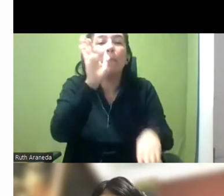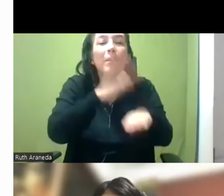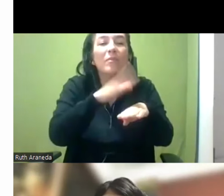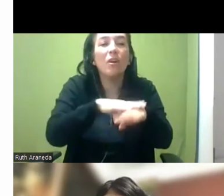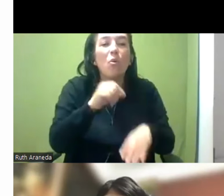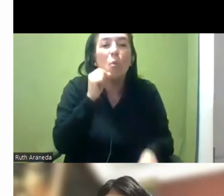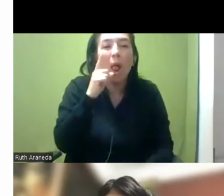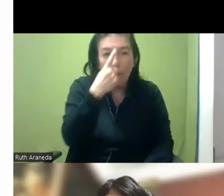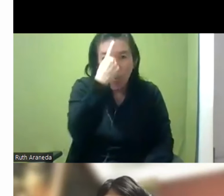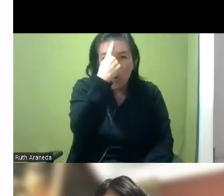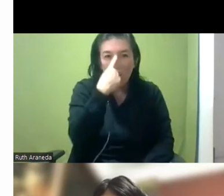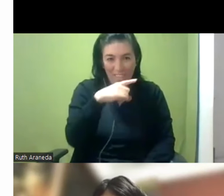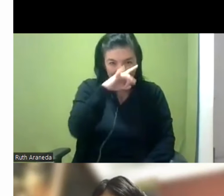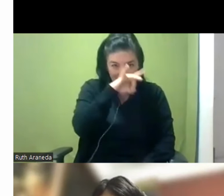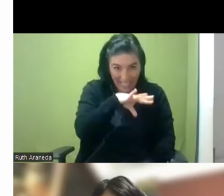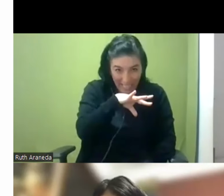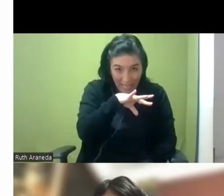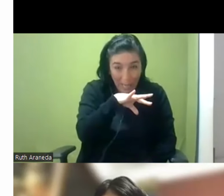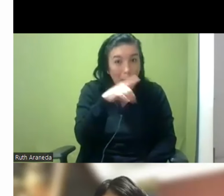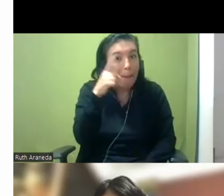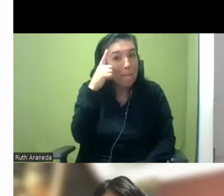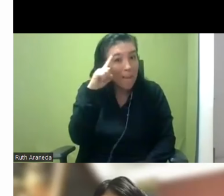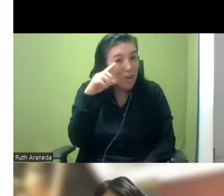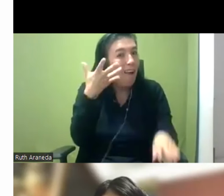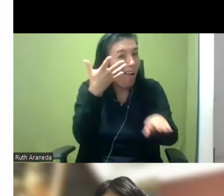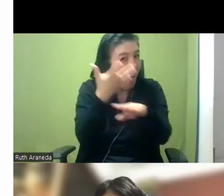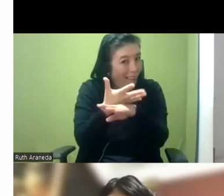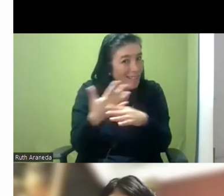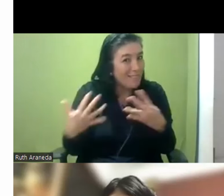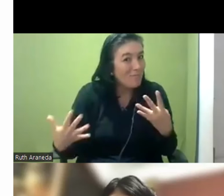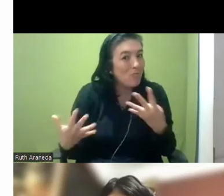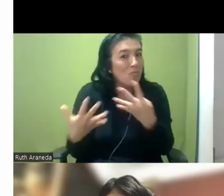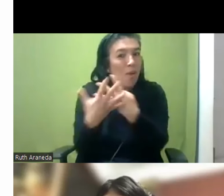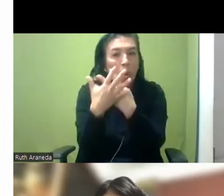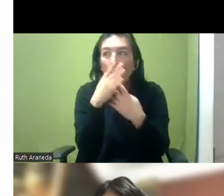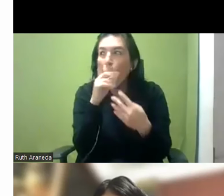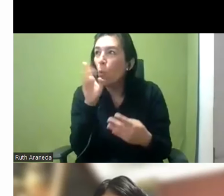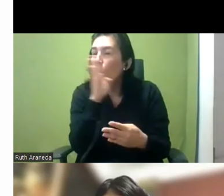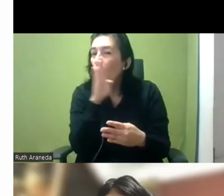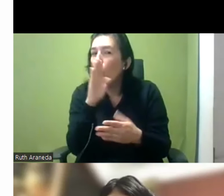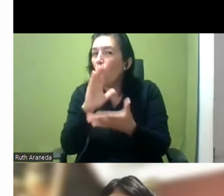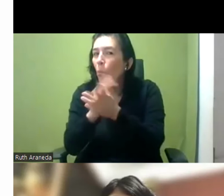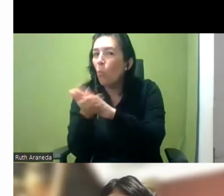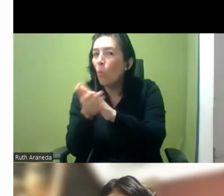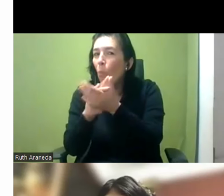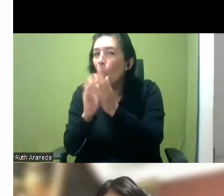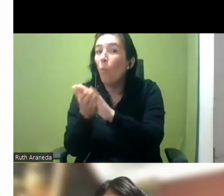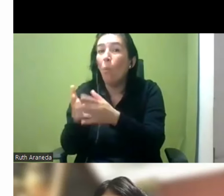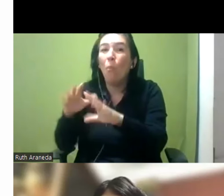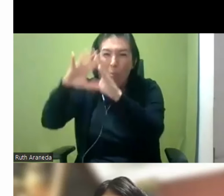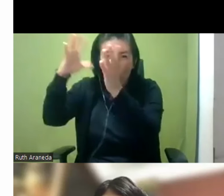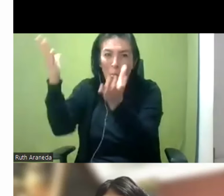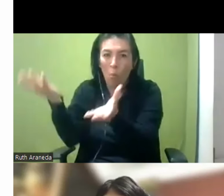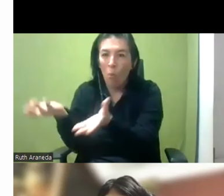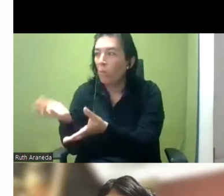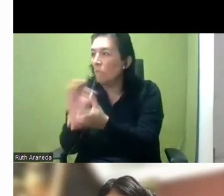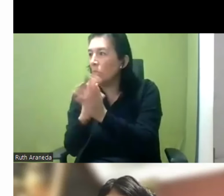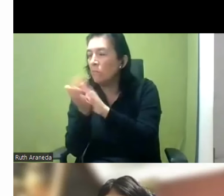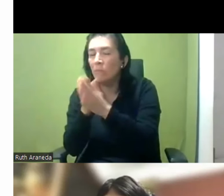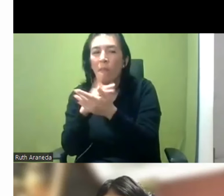Sin embargo, hay redes funcionando todo el mundo que trafican